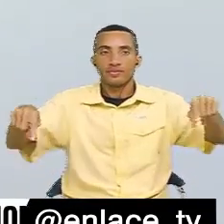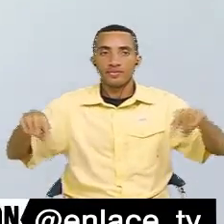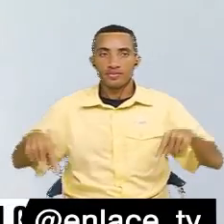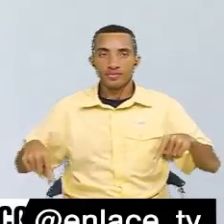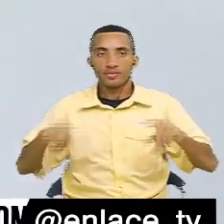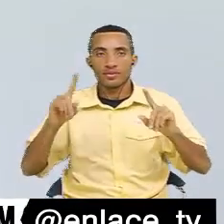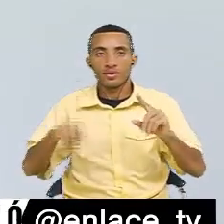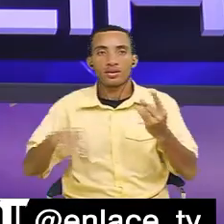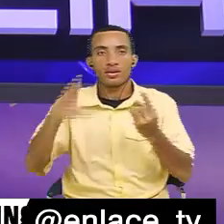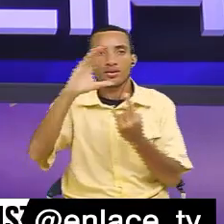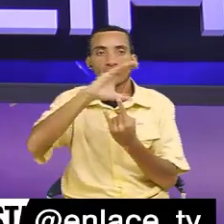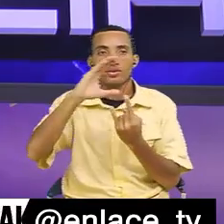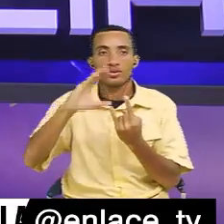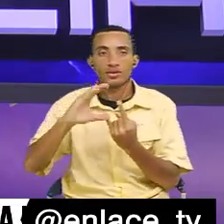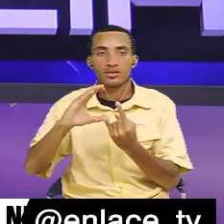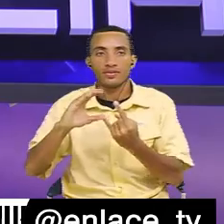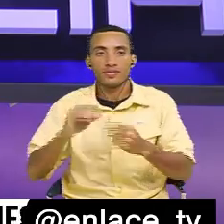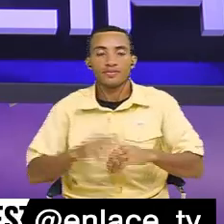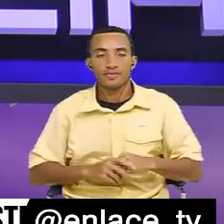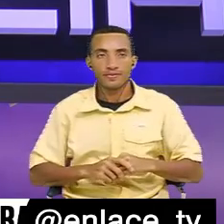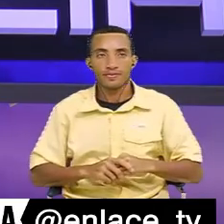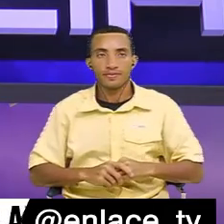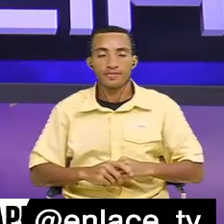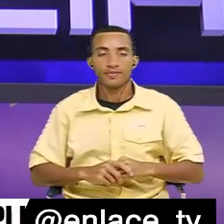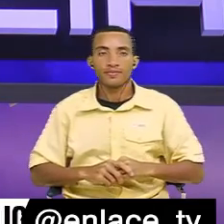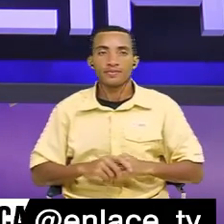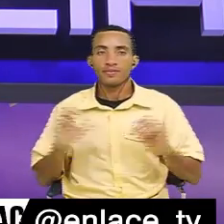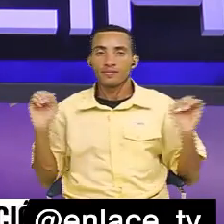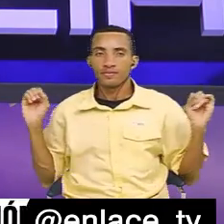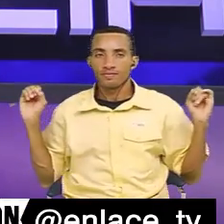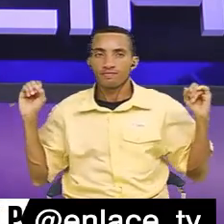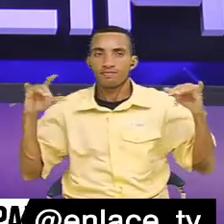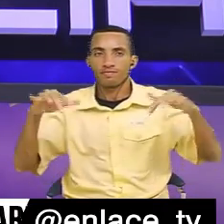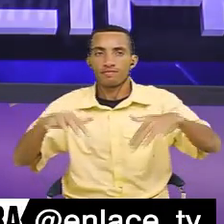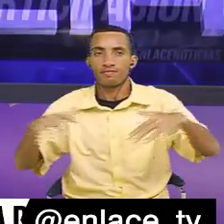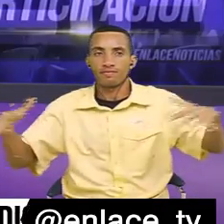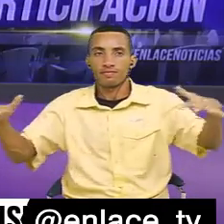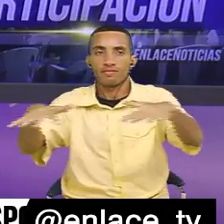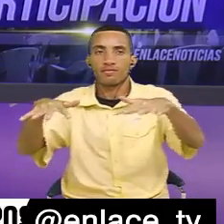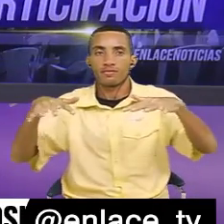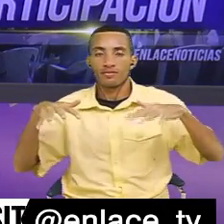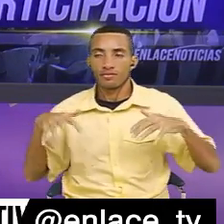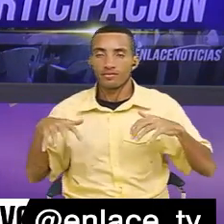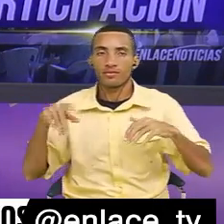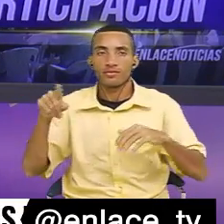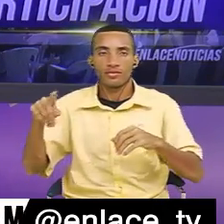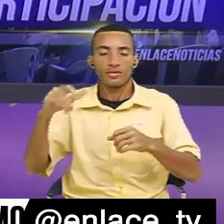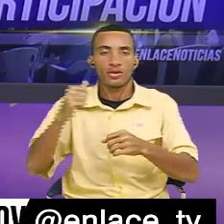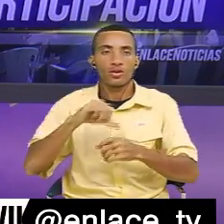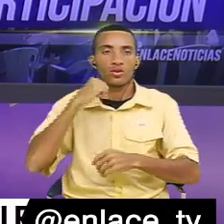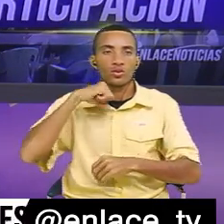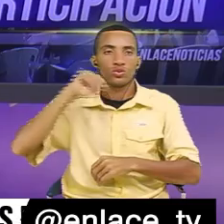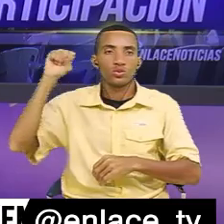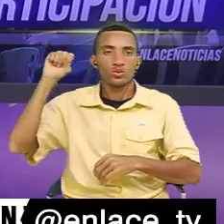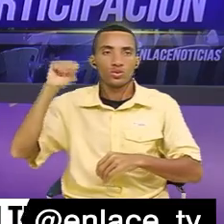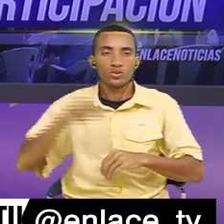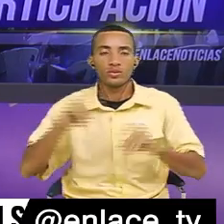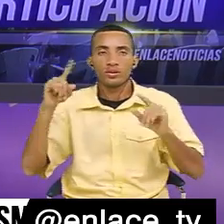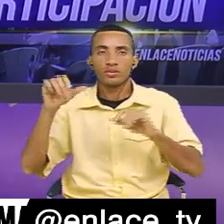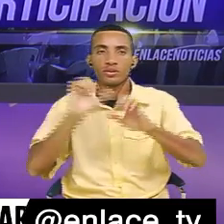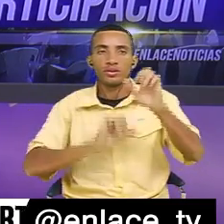de Colombia. Y con masiva participación se cumplió asamblea de la USO en el Club Infantas. Temas centrales fueron defensa